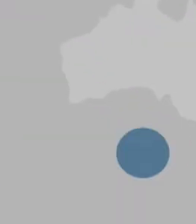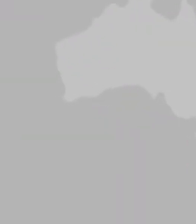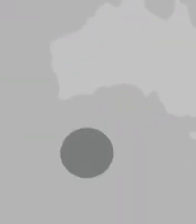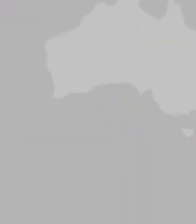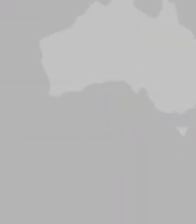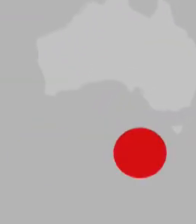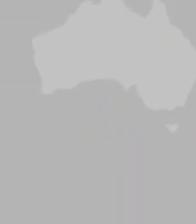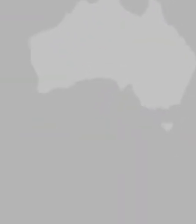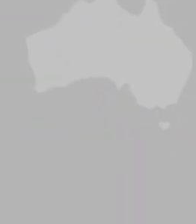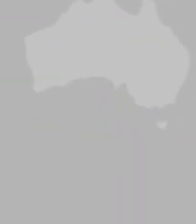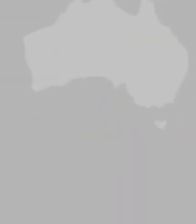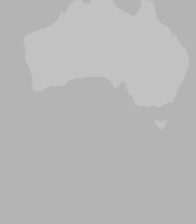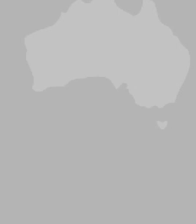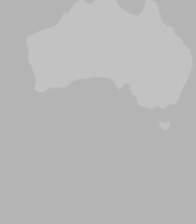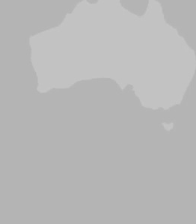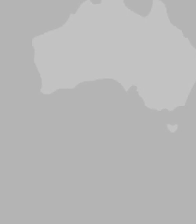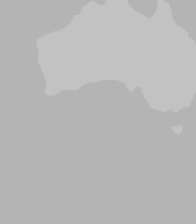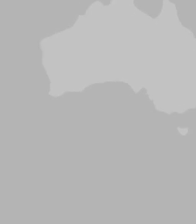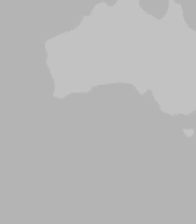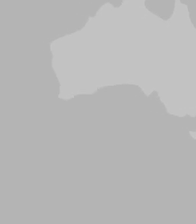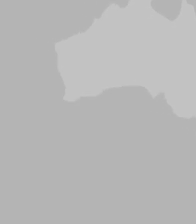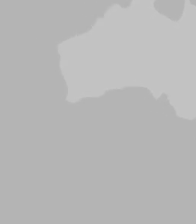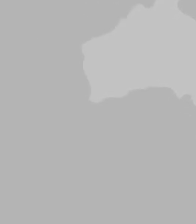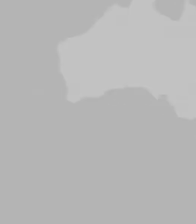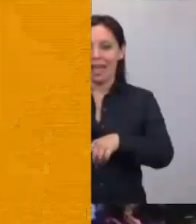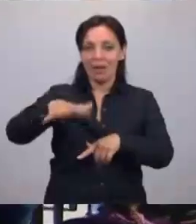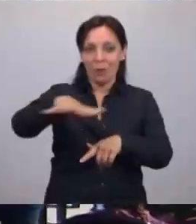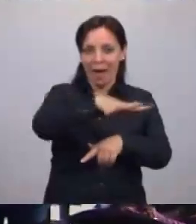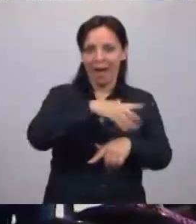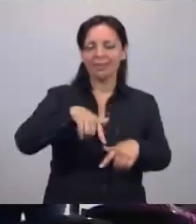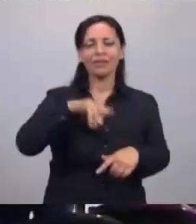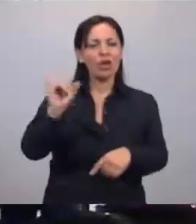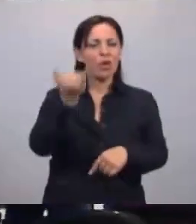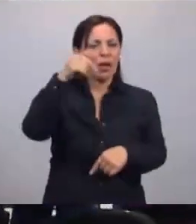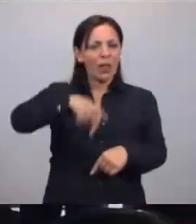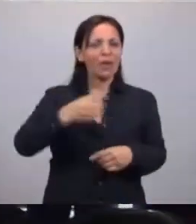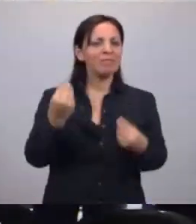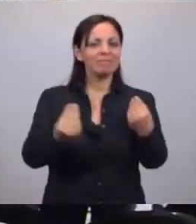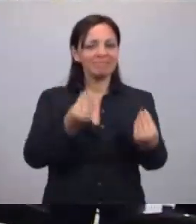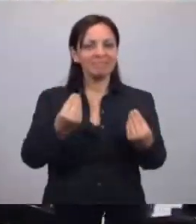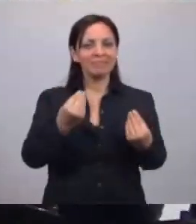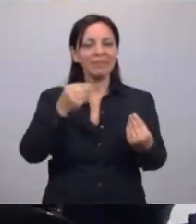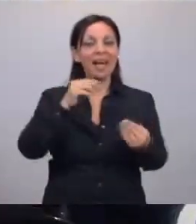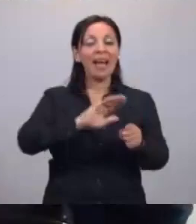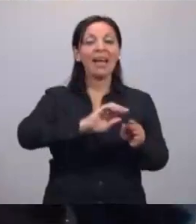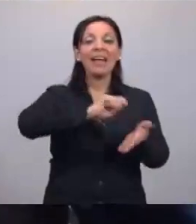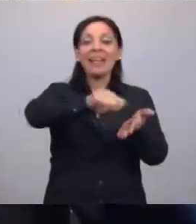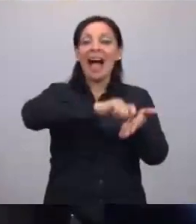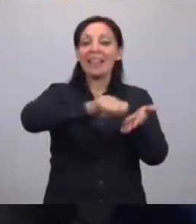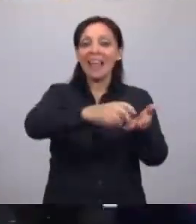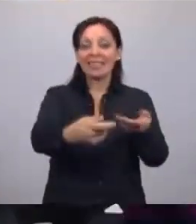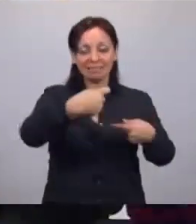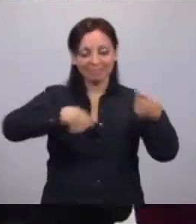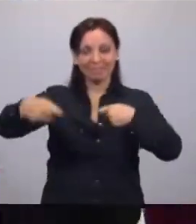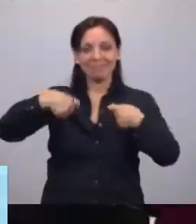Love inaugura así la escuela secundaria número 81 allí en almirante Brown lo escuchamos mejor que me pasó el leer las cartitas que me dejaron ahí